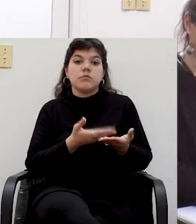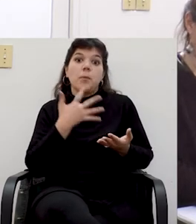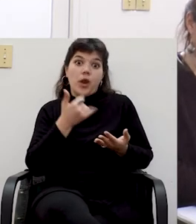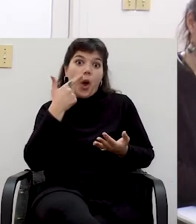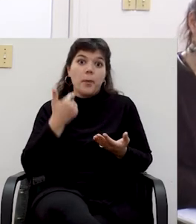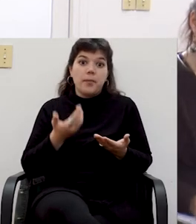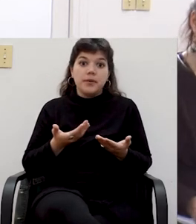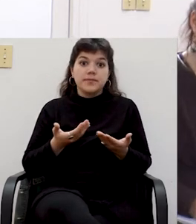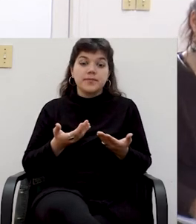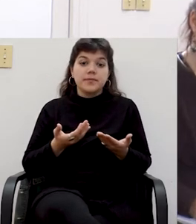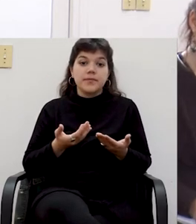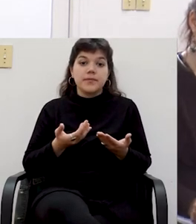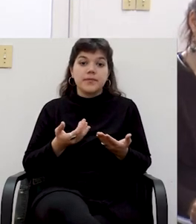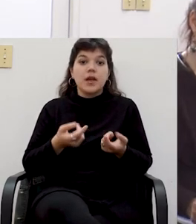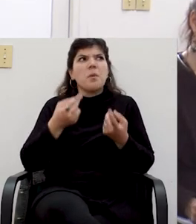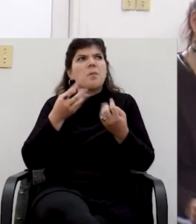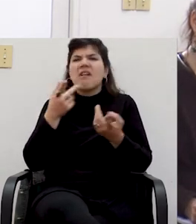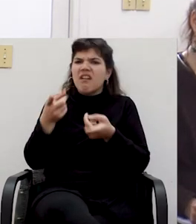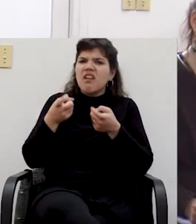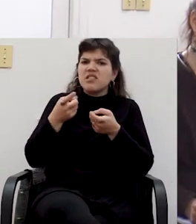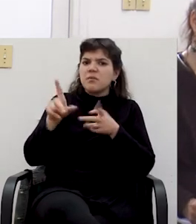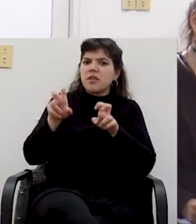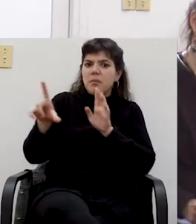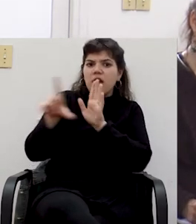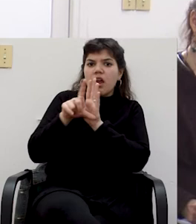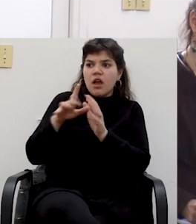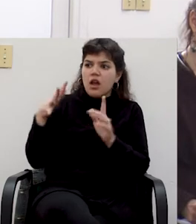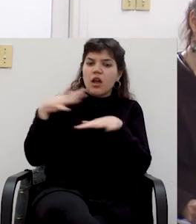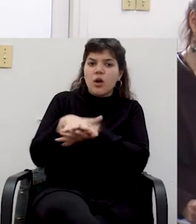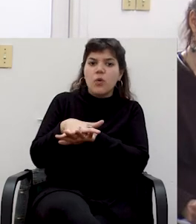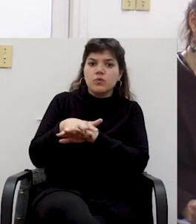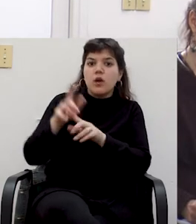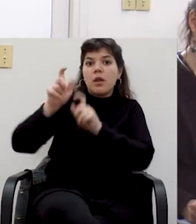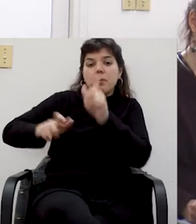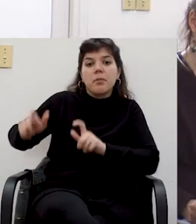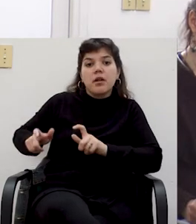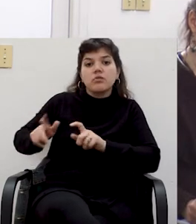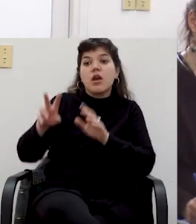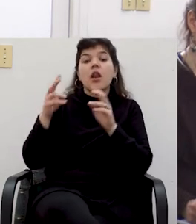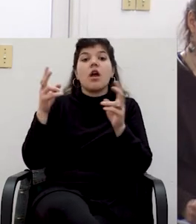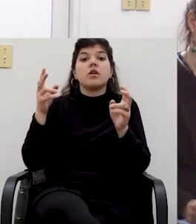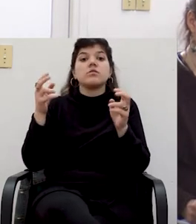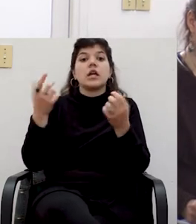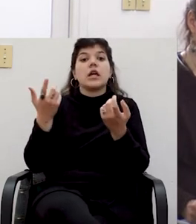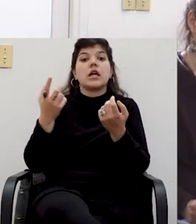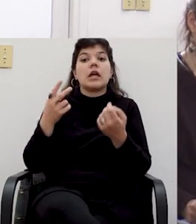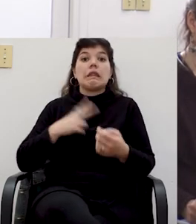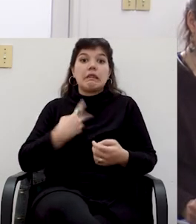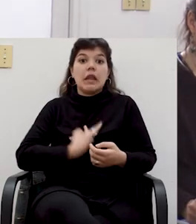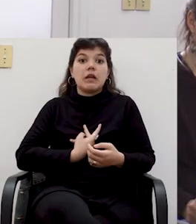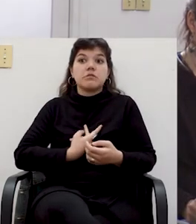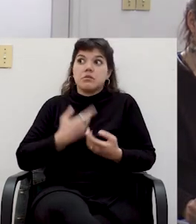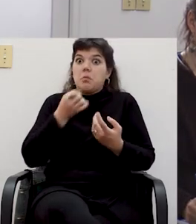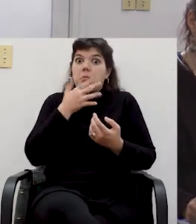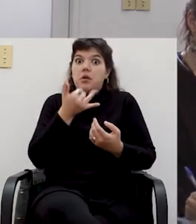¿Por qué necesitamos una ley de inclusión para las personas trans si todos somos iguales